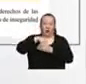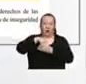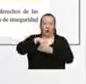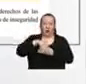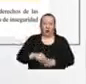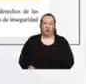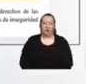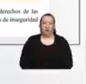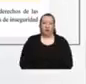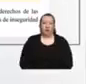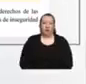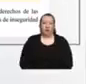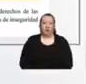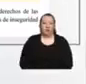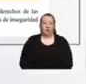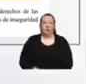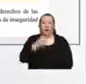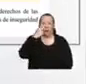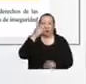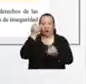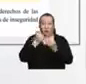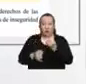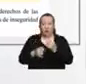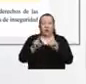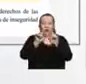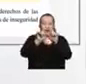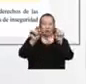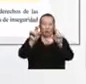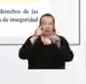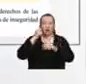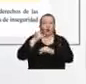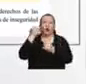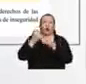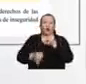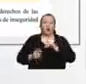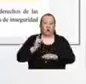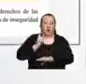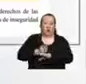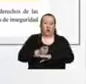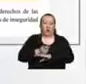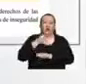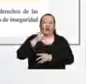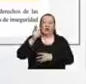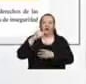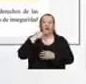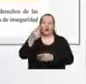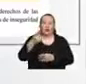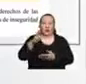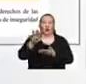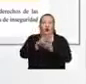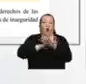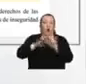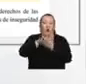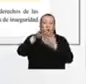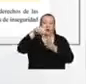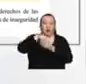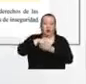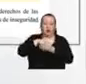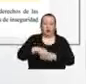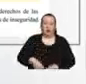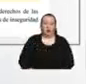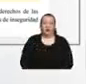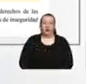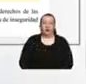bueno veamos si hasta el final tenemos el último decreto donde ponen conmoción interna de cuales decreta esta